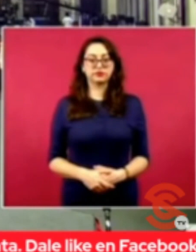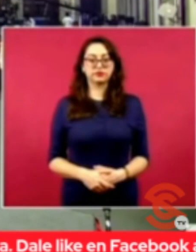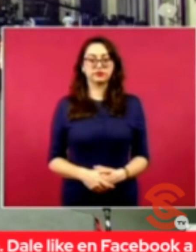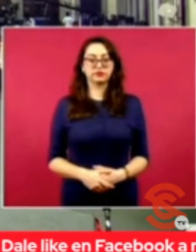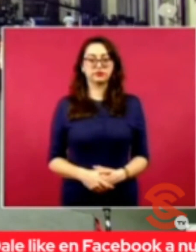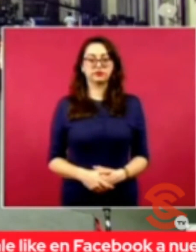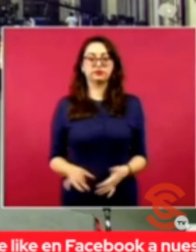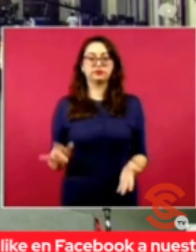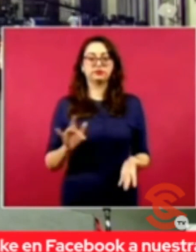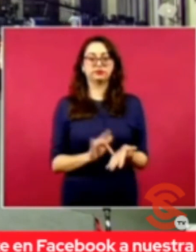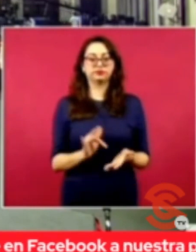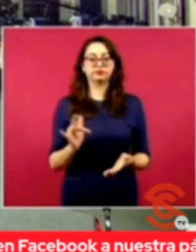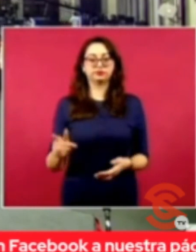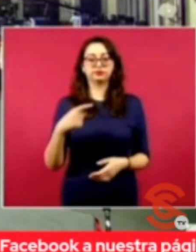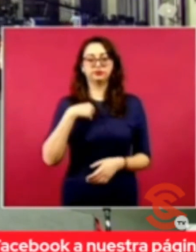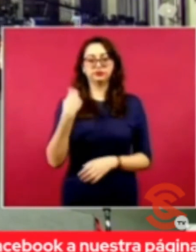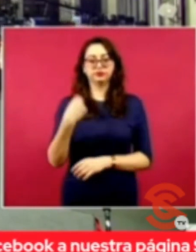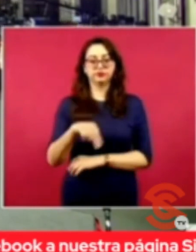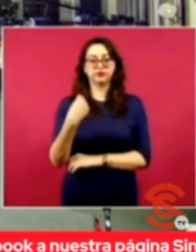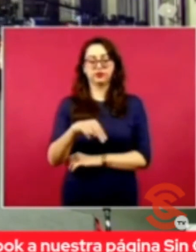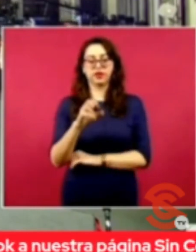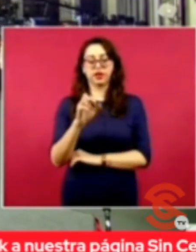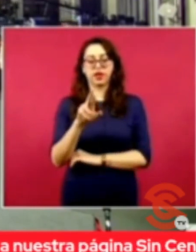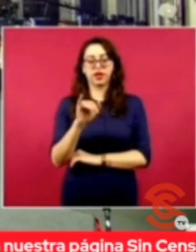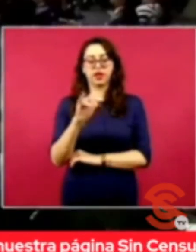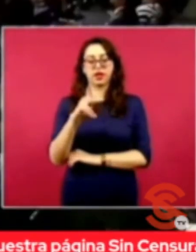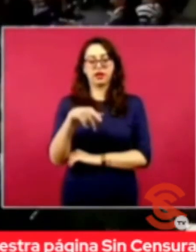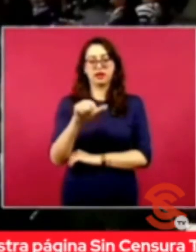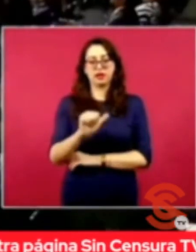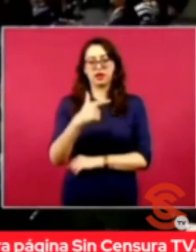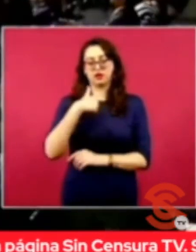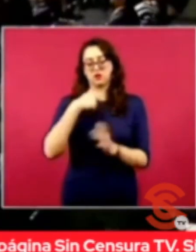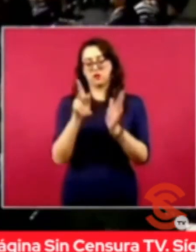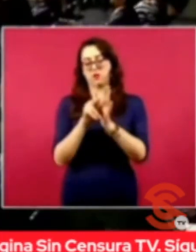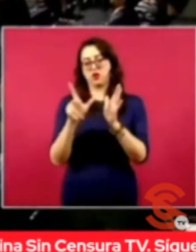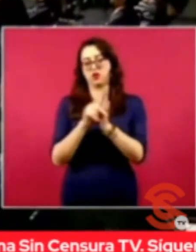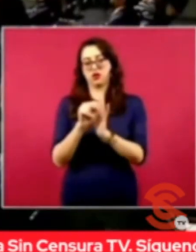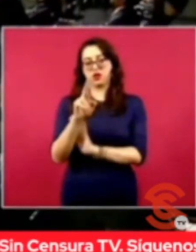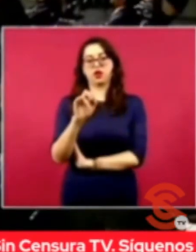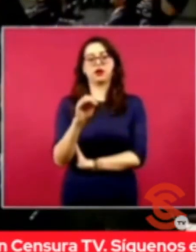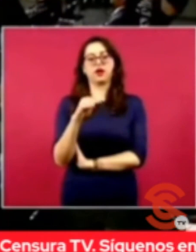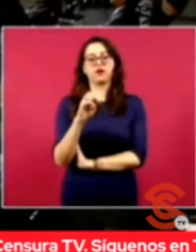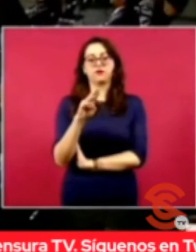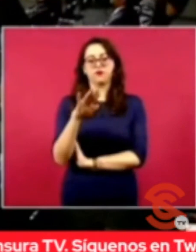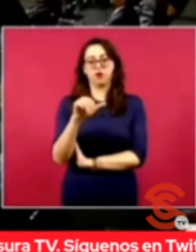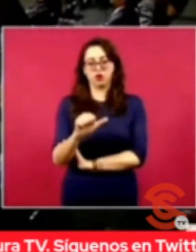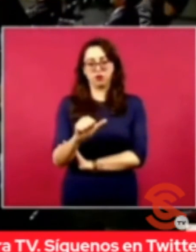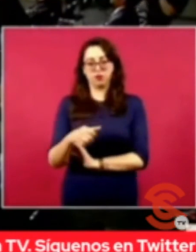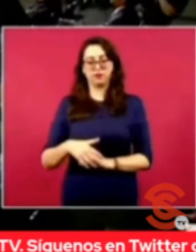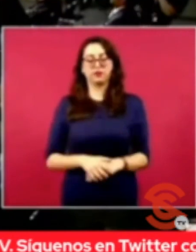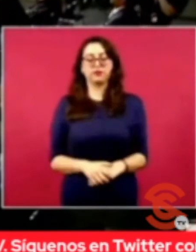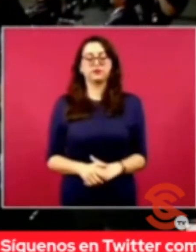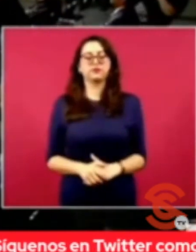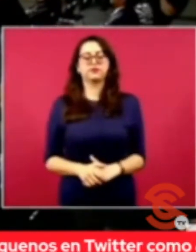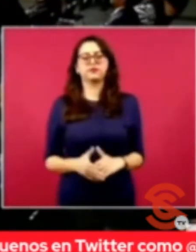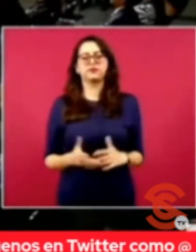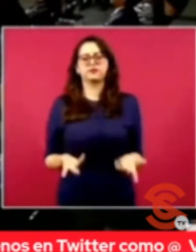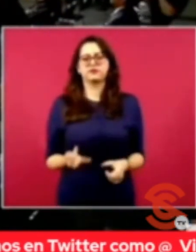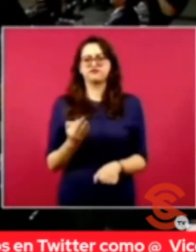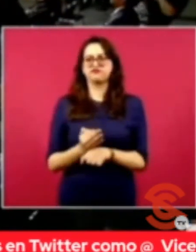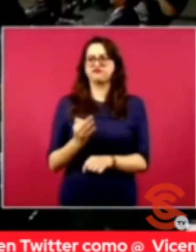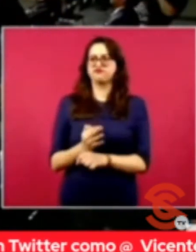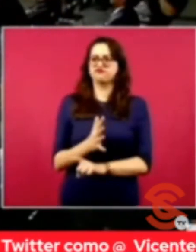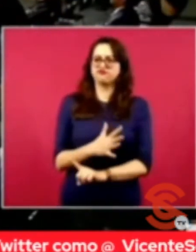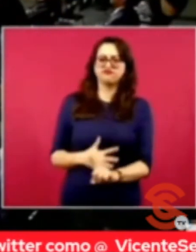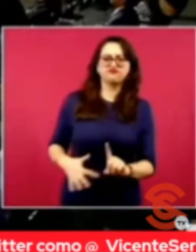Gracias, Erika Hernández de Reforma. Secretario, preguntarle, todavía en el ambiente ronda esta idea de